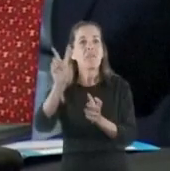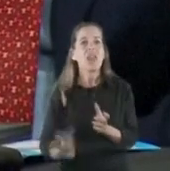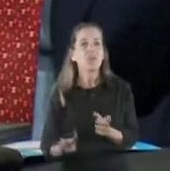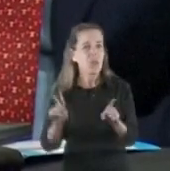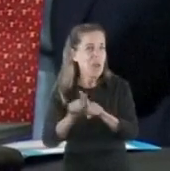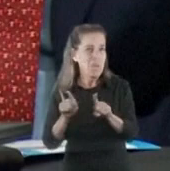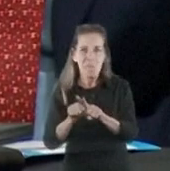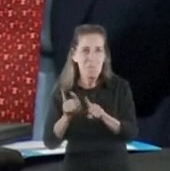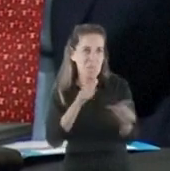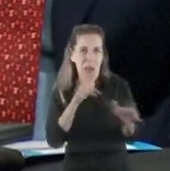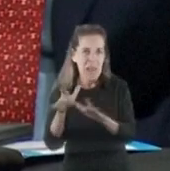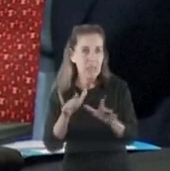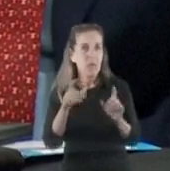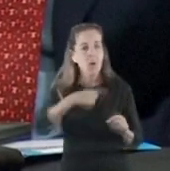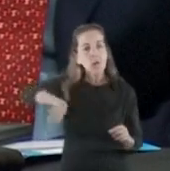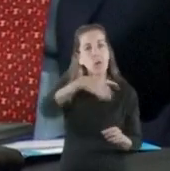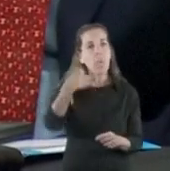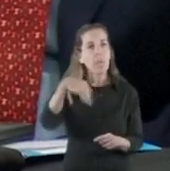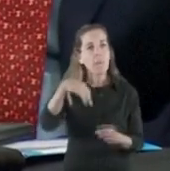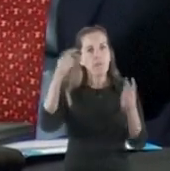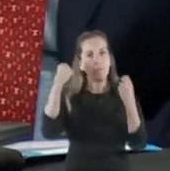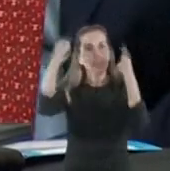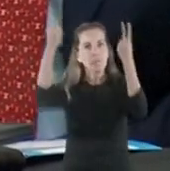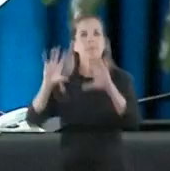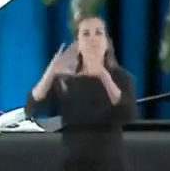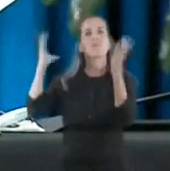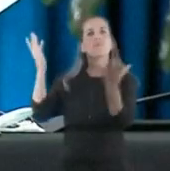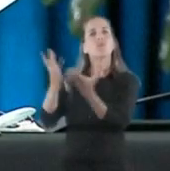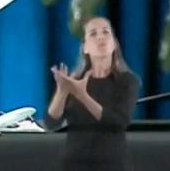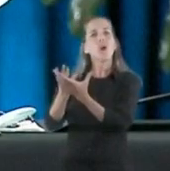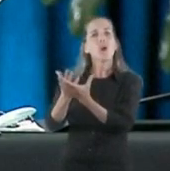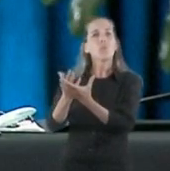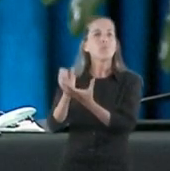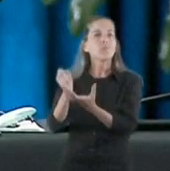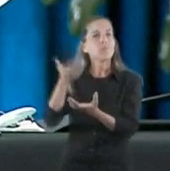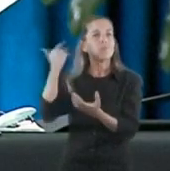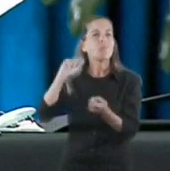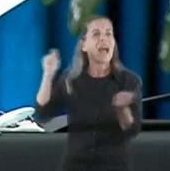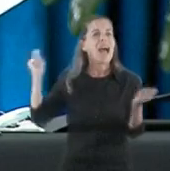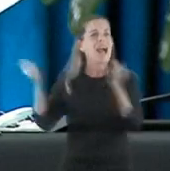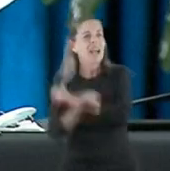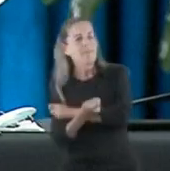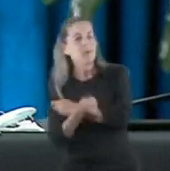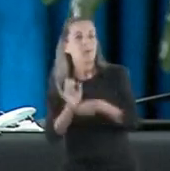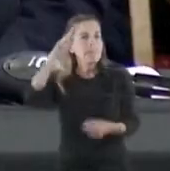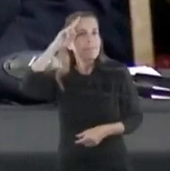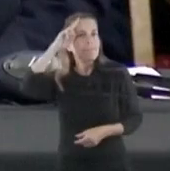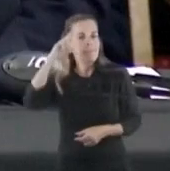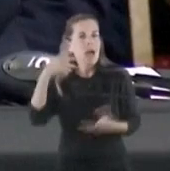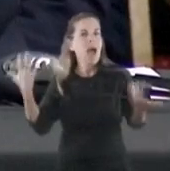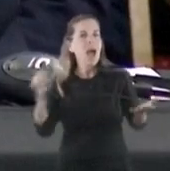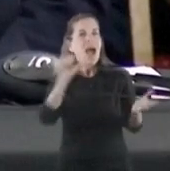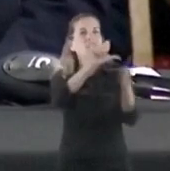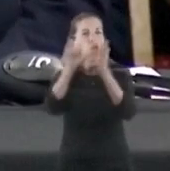Venezuela Cuba y Nicaragua precisamente sobre Cuba y Venezuela Fernández pidió el fin de los bloqueos que según dijo